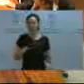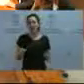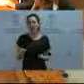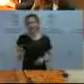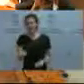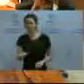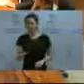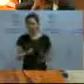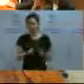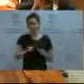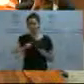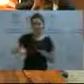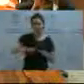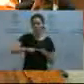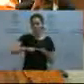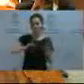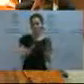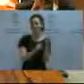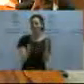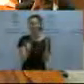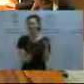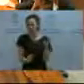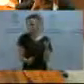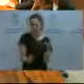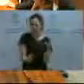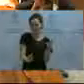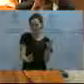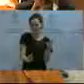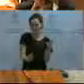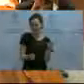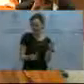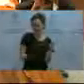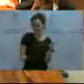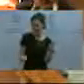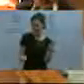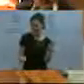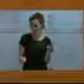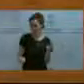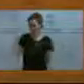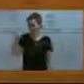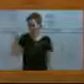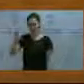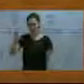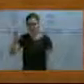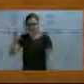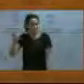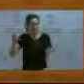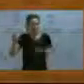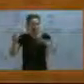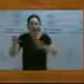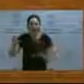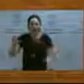Cataluña o la Comunidad Valenciana consigan en este proceso negociador más financiación para sí mismas sin que ello vaya en detrimento